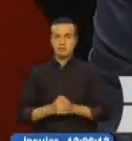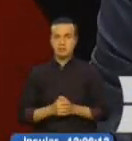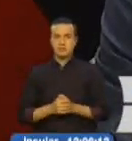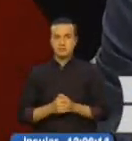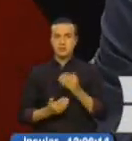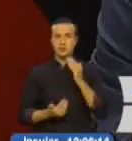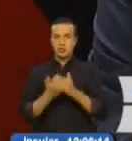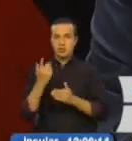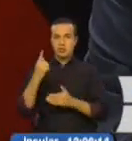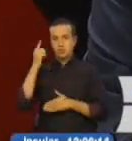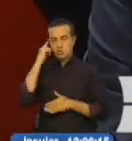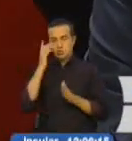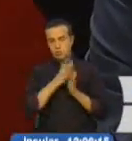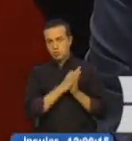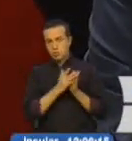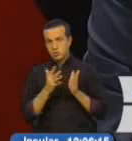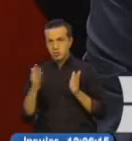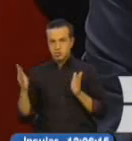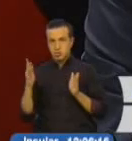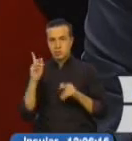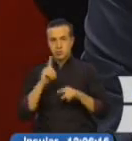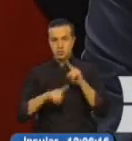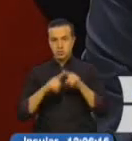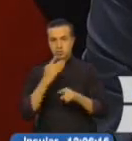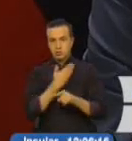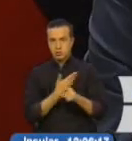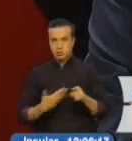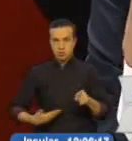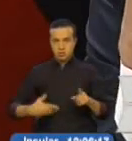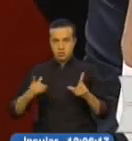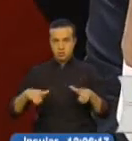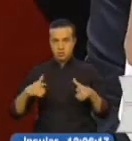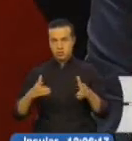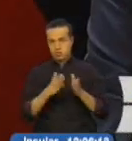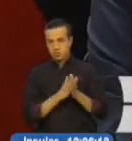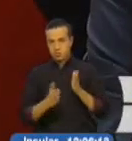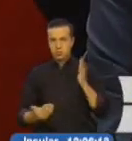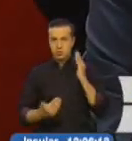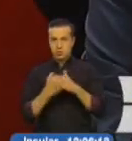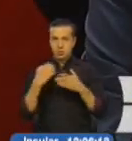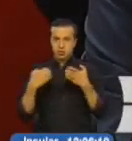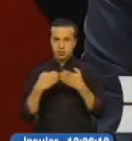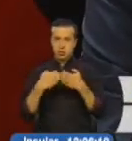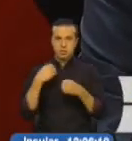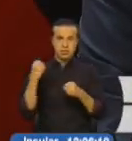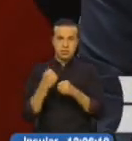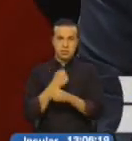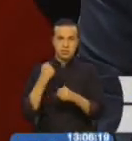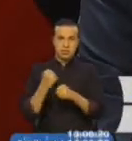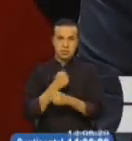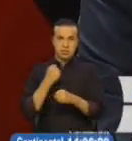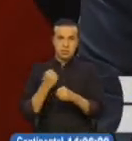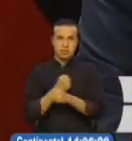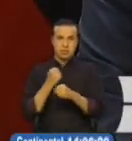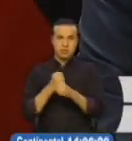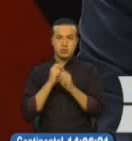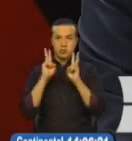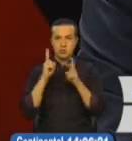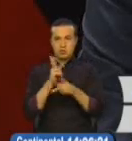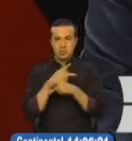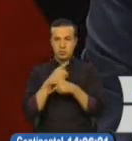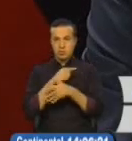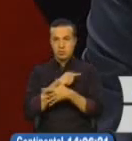el nuevo gobierno, este periodo del compañero presidente Lenín Moreno Garcés, con un nuevo equipo de trabajo en el sector de la